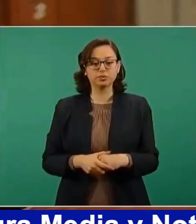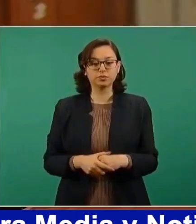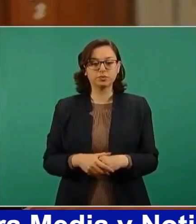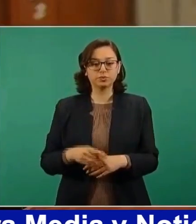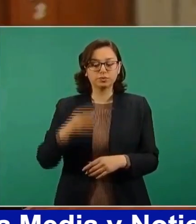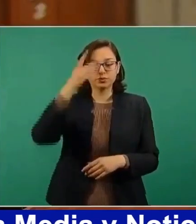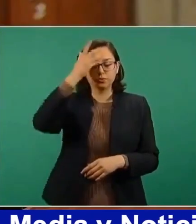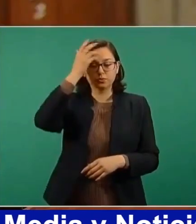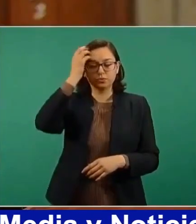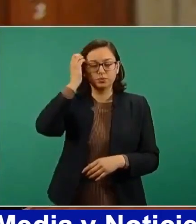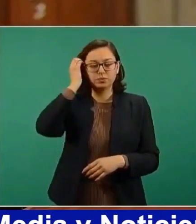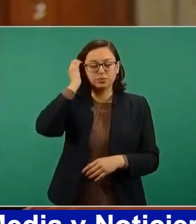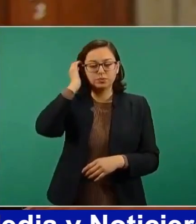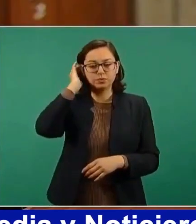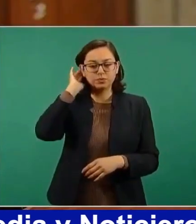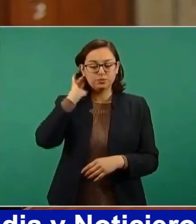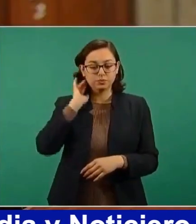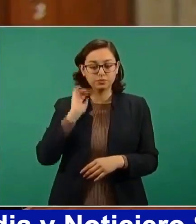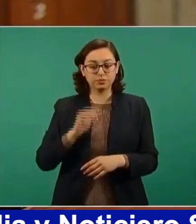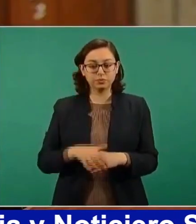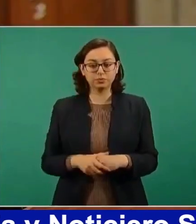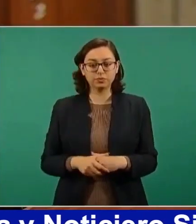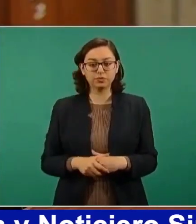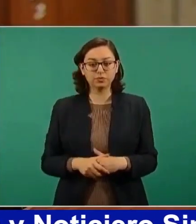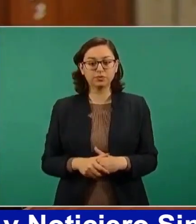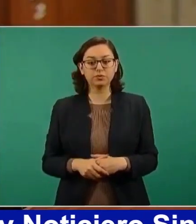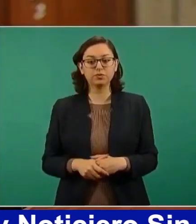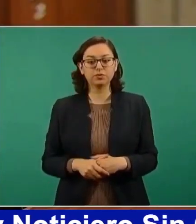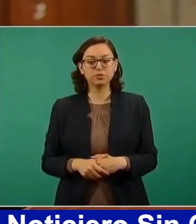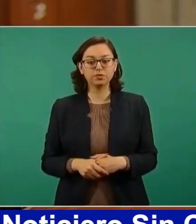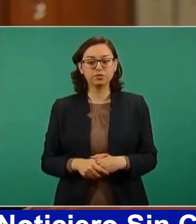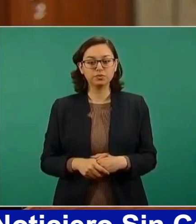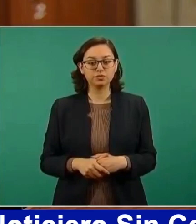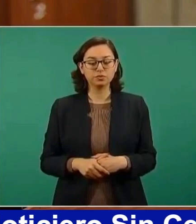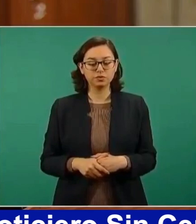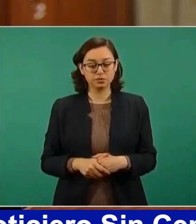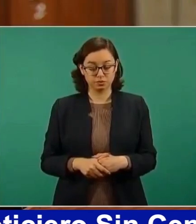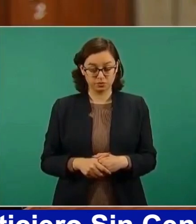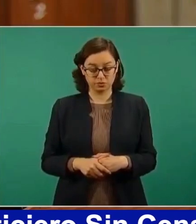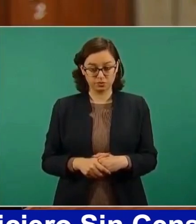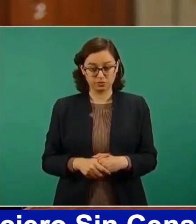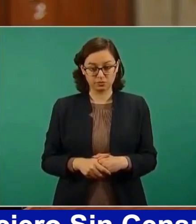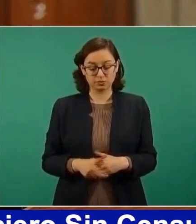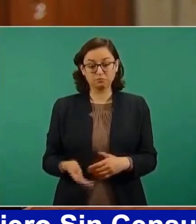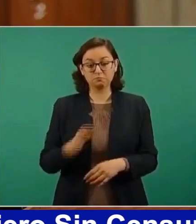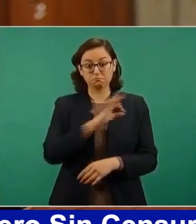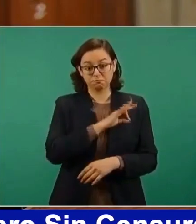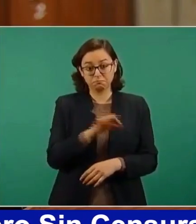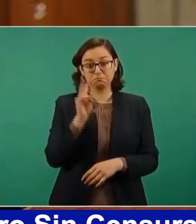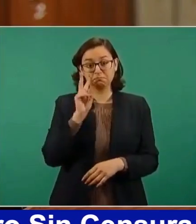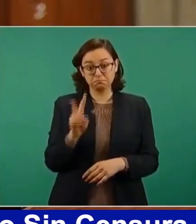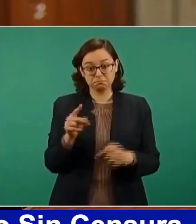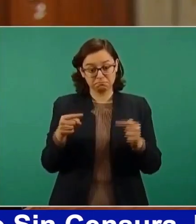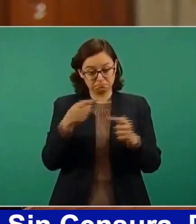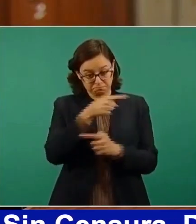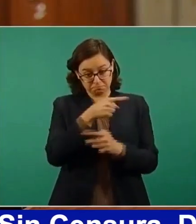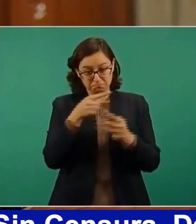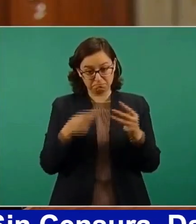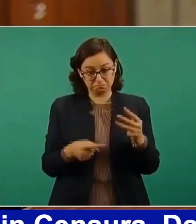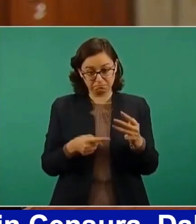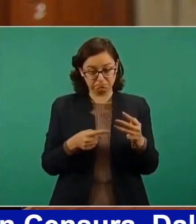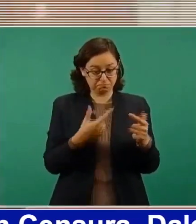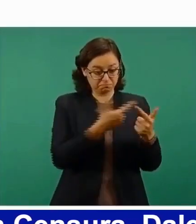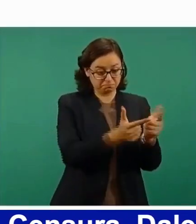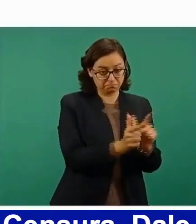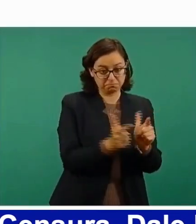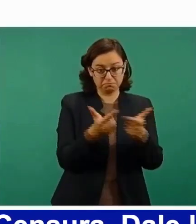Y de acuerdo a los 3 esquemas de vacunación completos que tenemos, aquí está en las